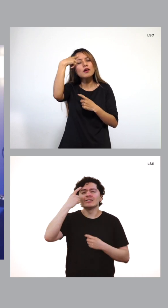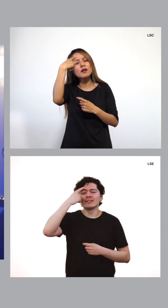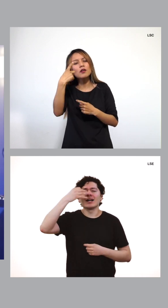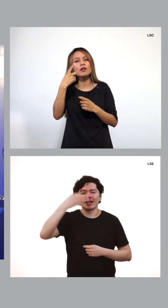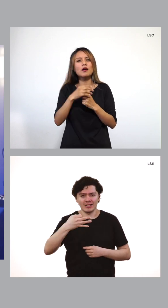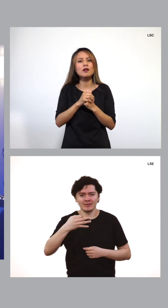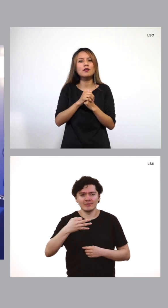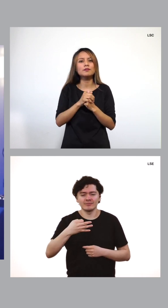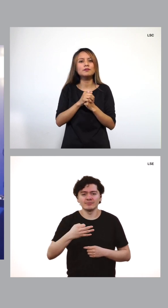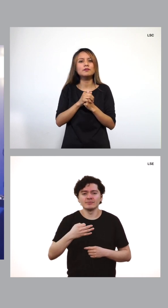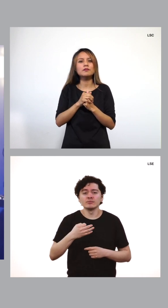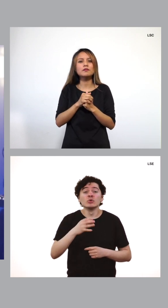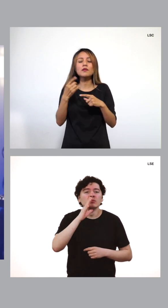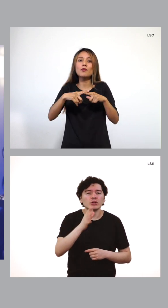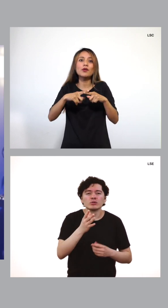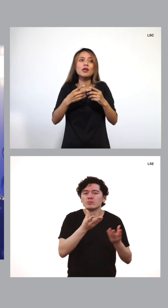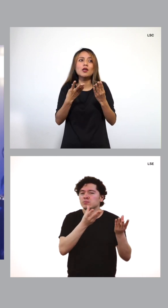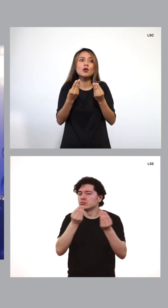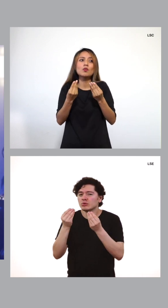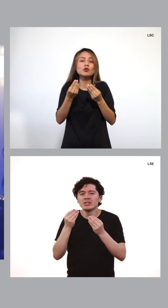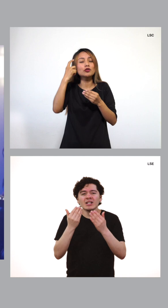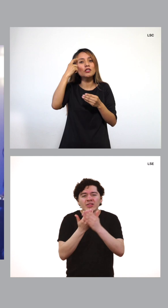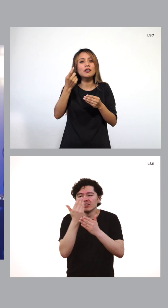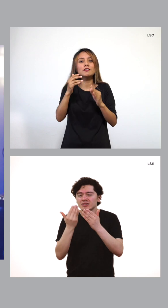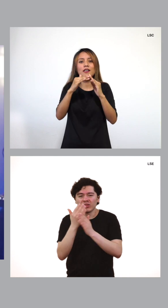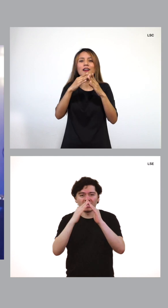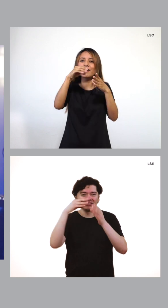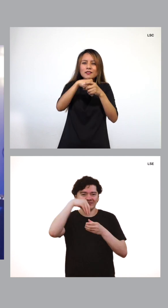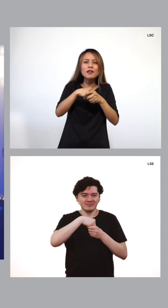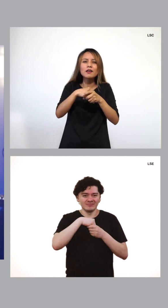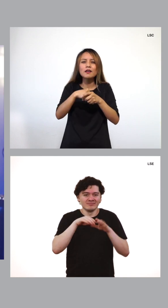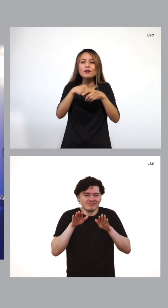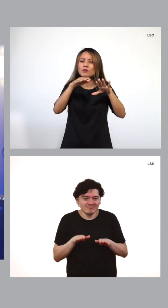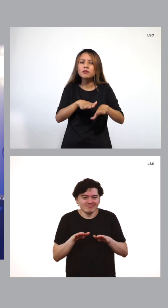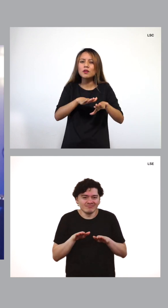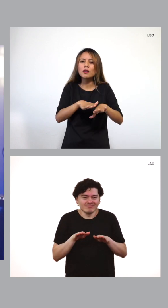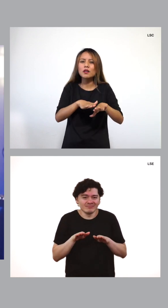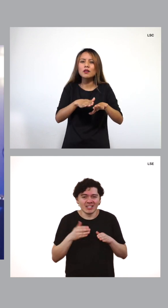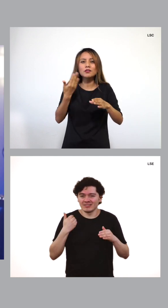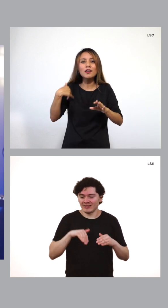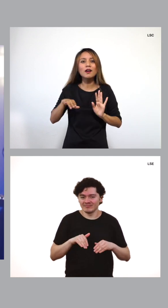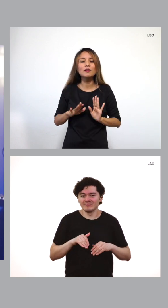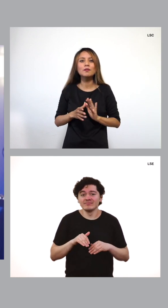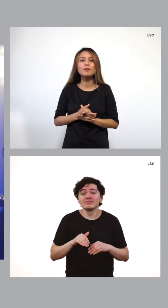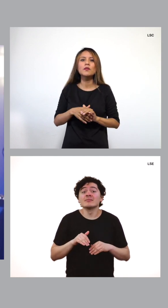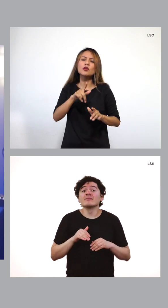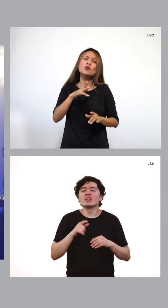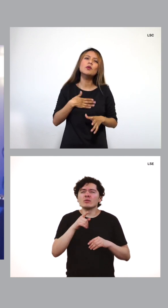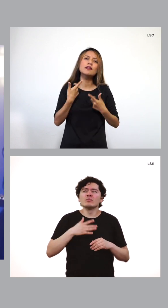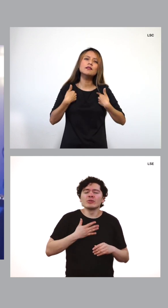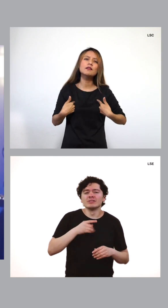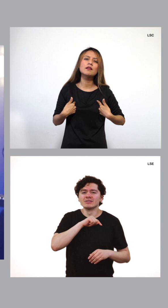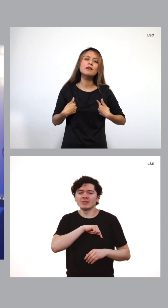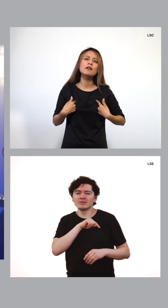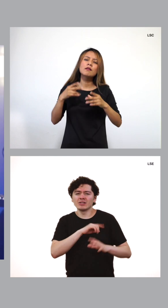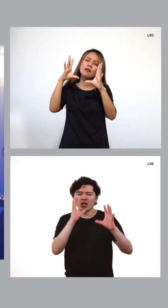muchos días, y quizás durante este tiempo que llevamos ya encerrados en casa, que no podemos salir nunca, que habrás sentido que la